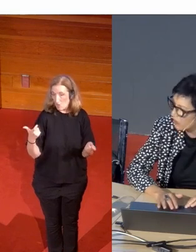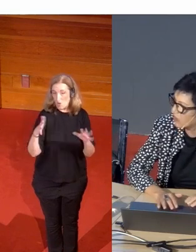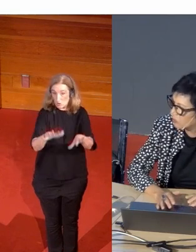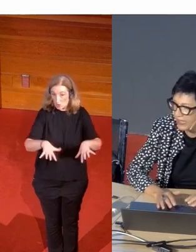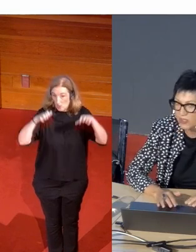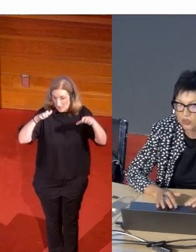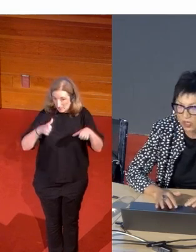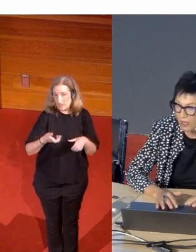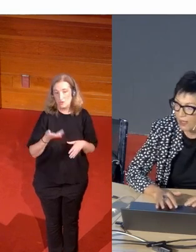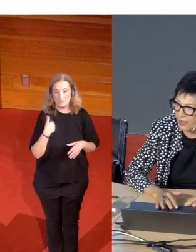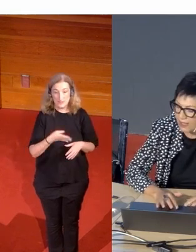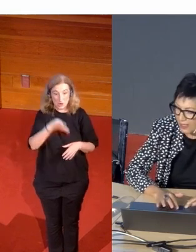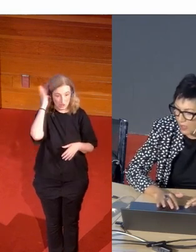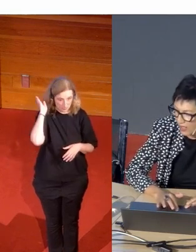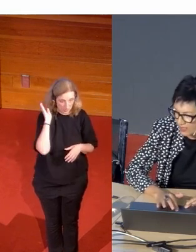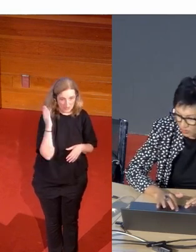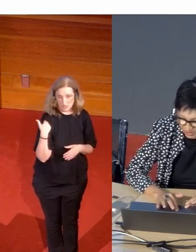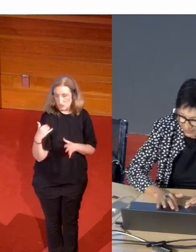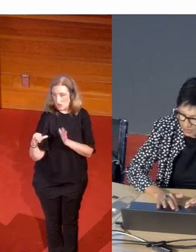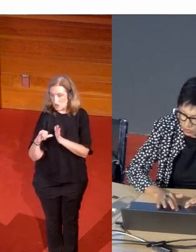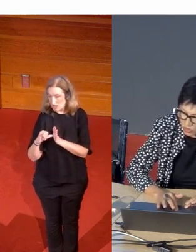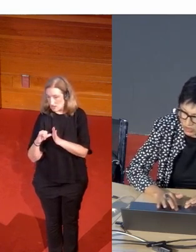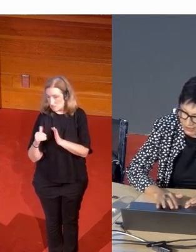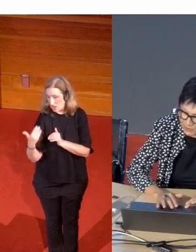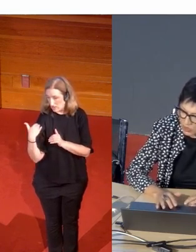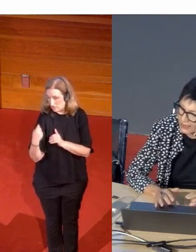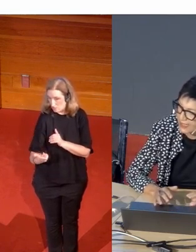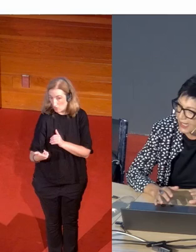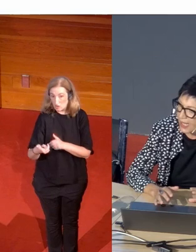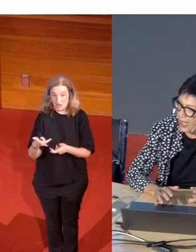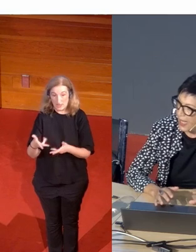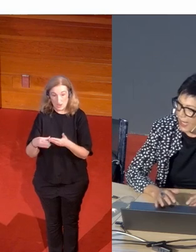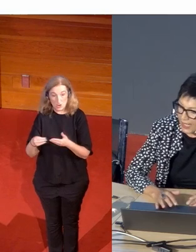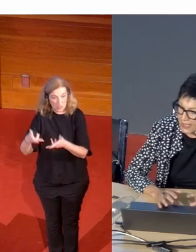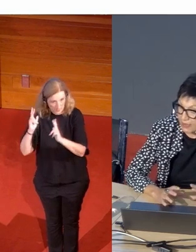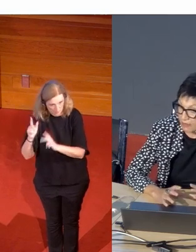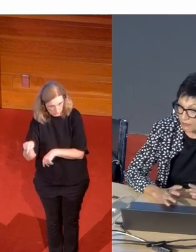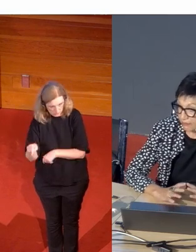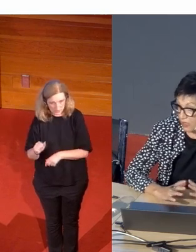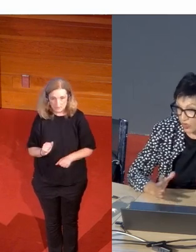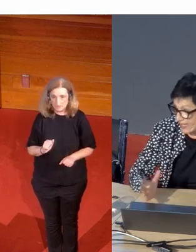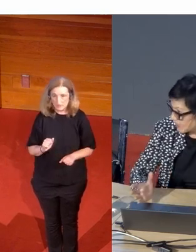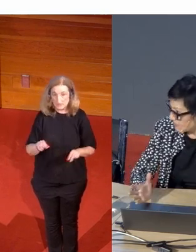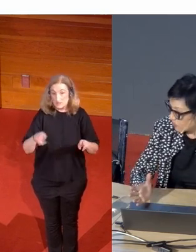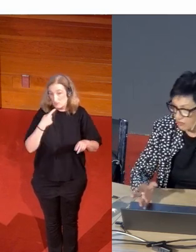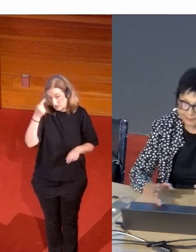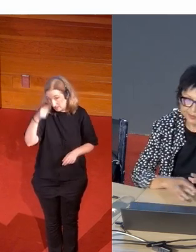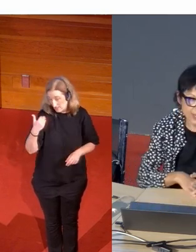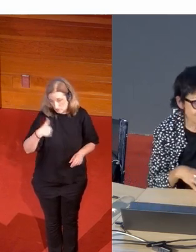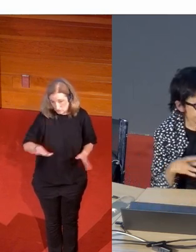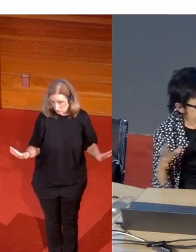julio fue la de los republicanos y ahora ha sido la de los demócratas es lo que ya